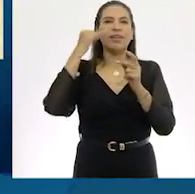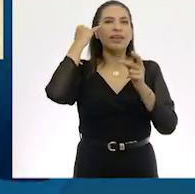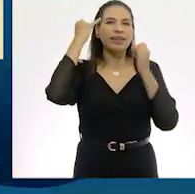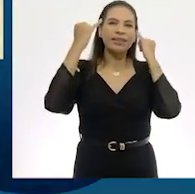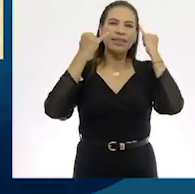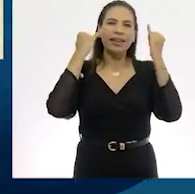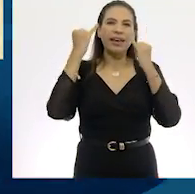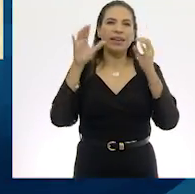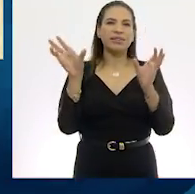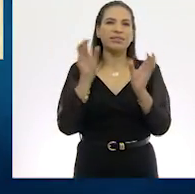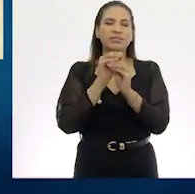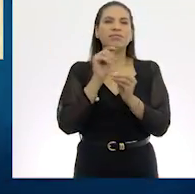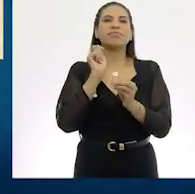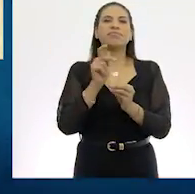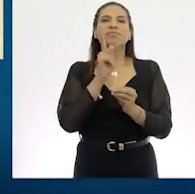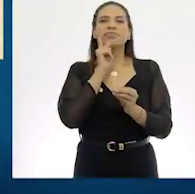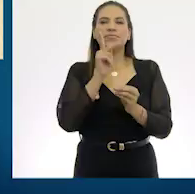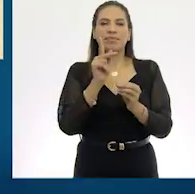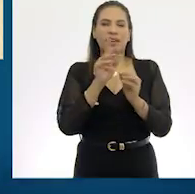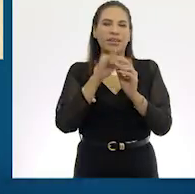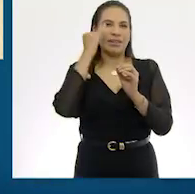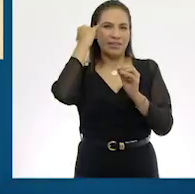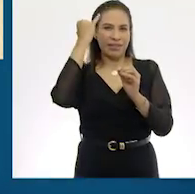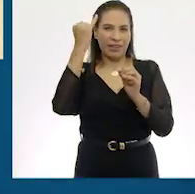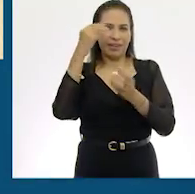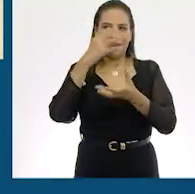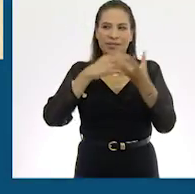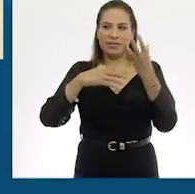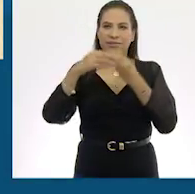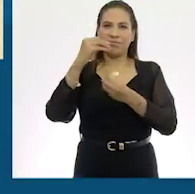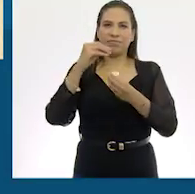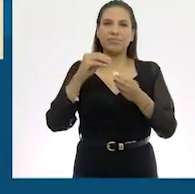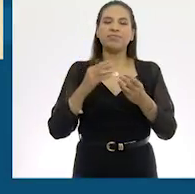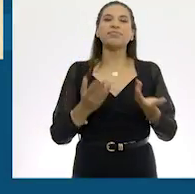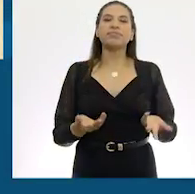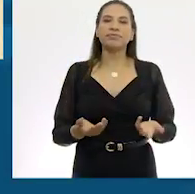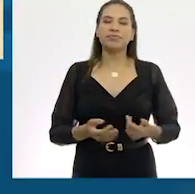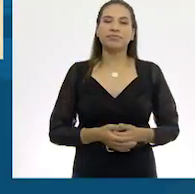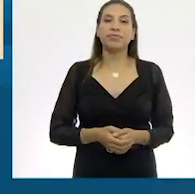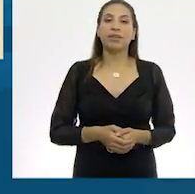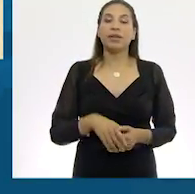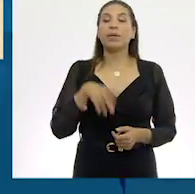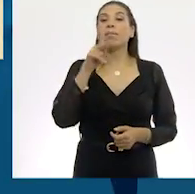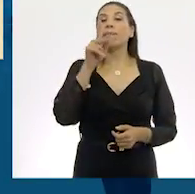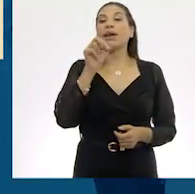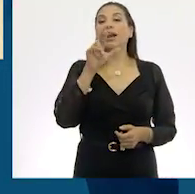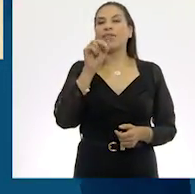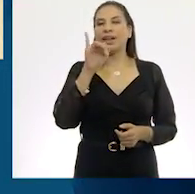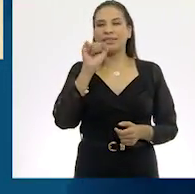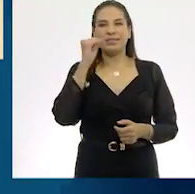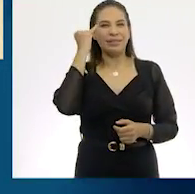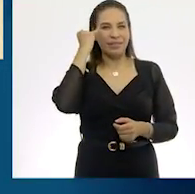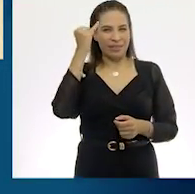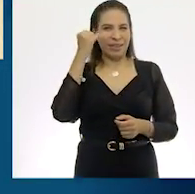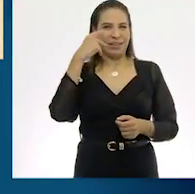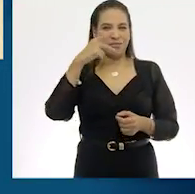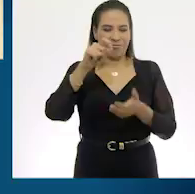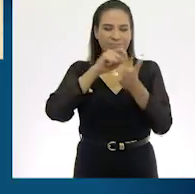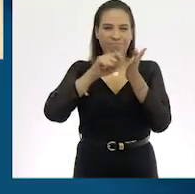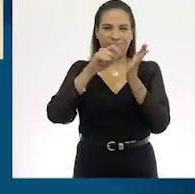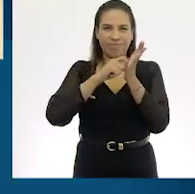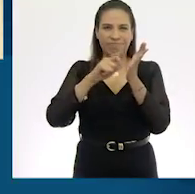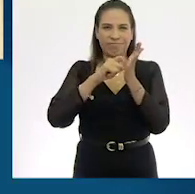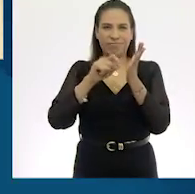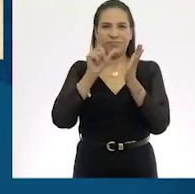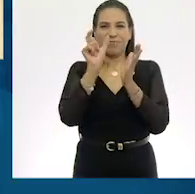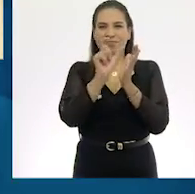recurriendo a la paráfrasis. La paráfrasis proviene del latín paráfrasis. La característica fundamental de la paráfrasis